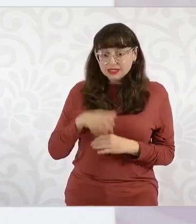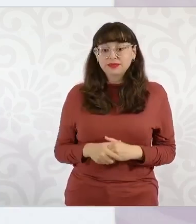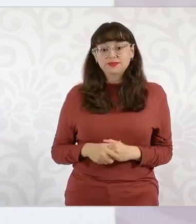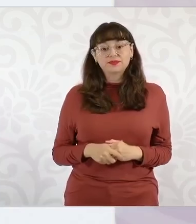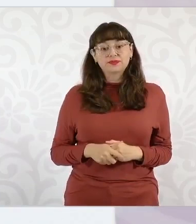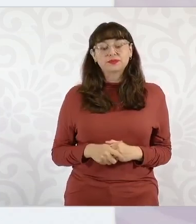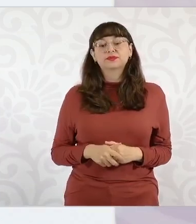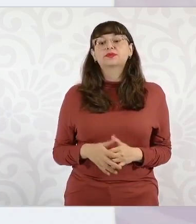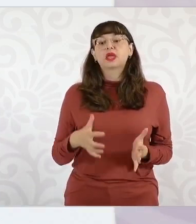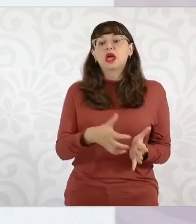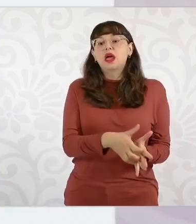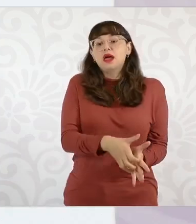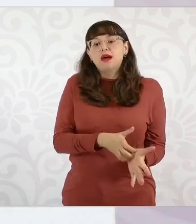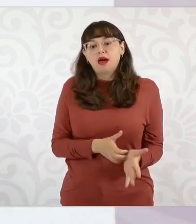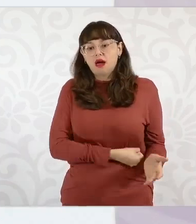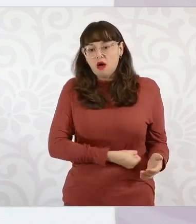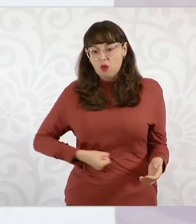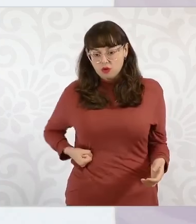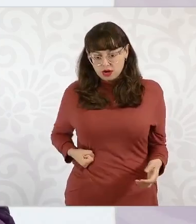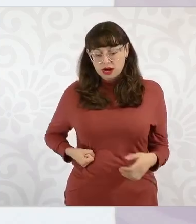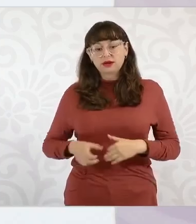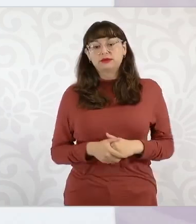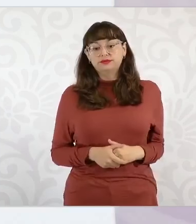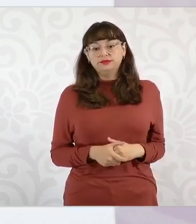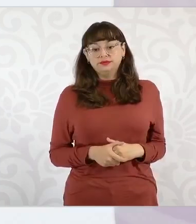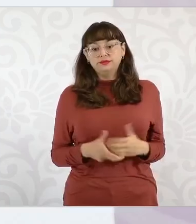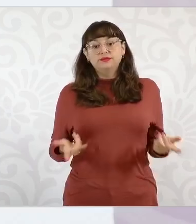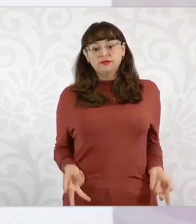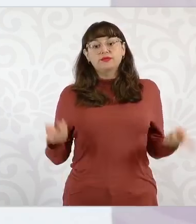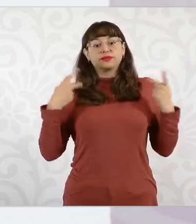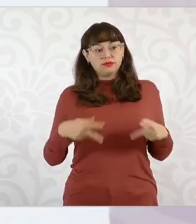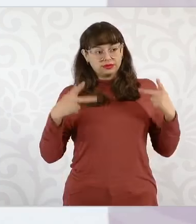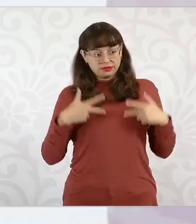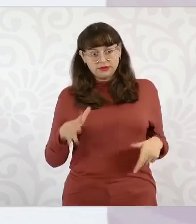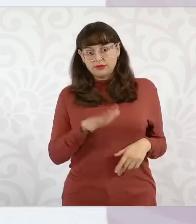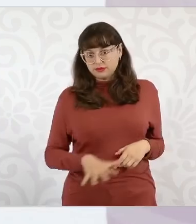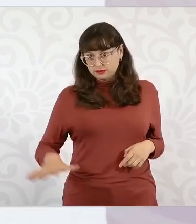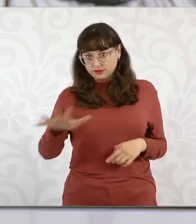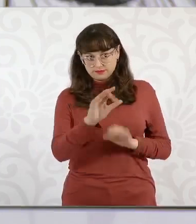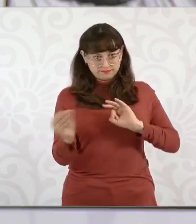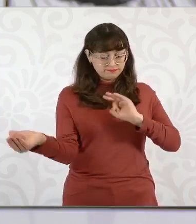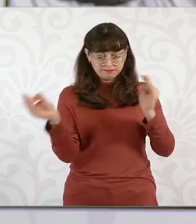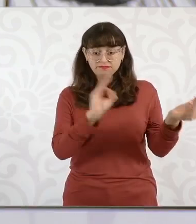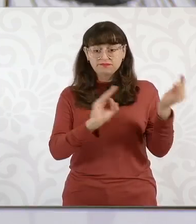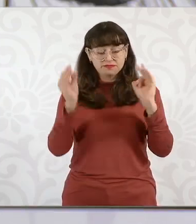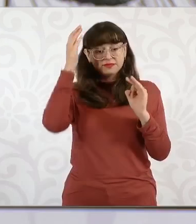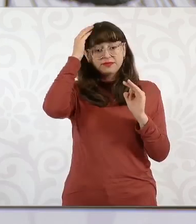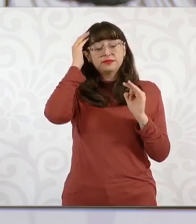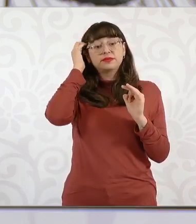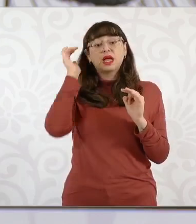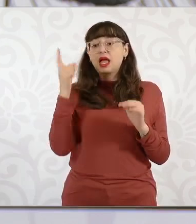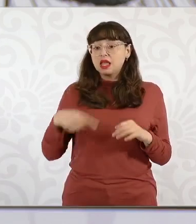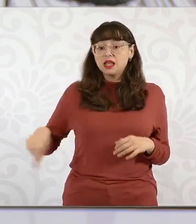la austeridad republicana. Y hay que estar cerca de la gente para darse cuenta, pues, de lo que vive